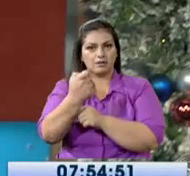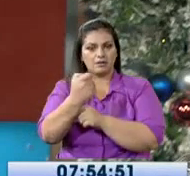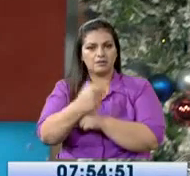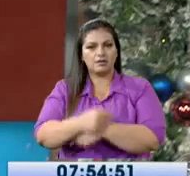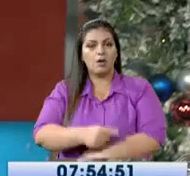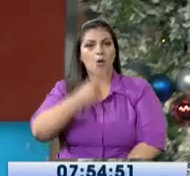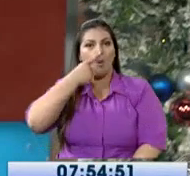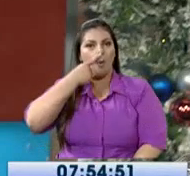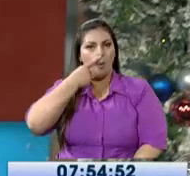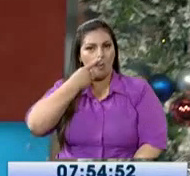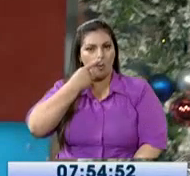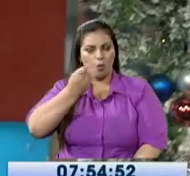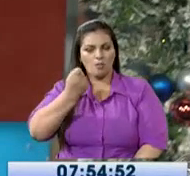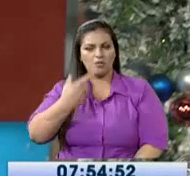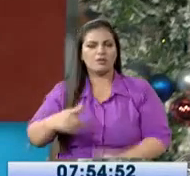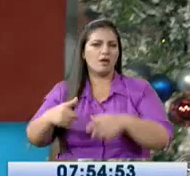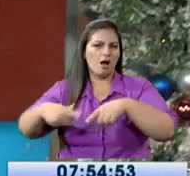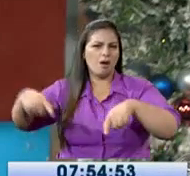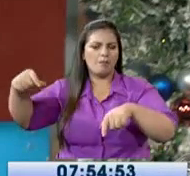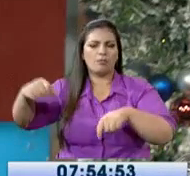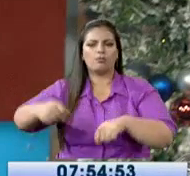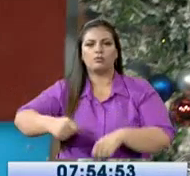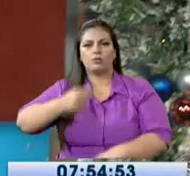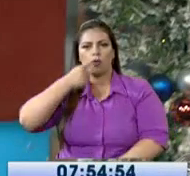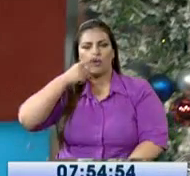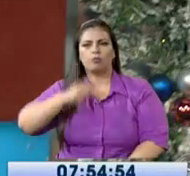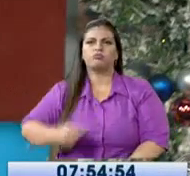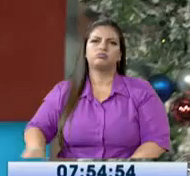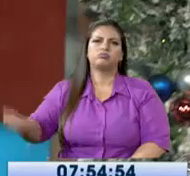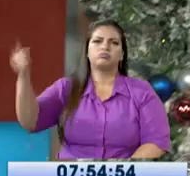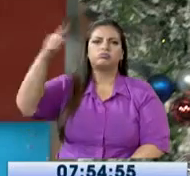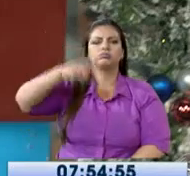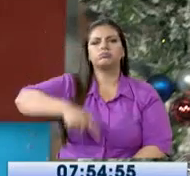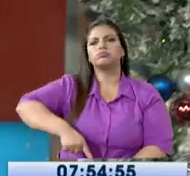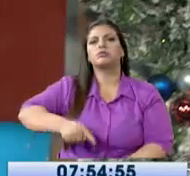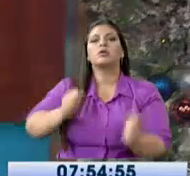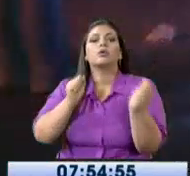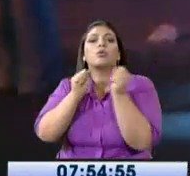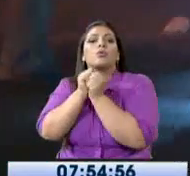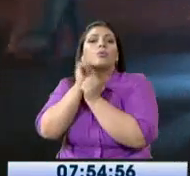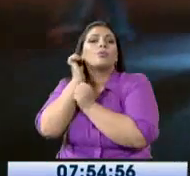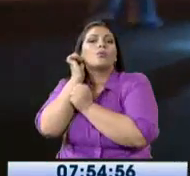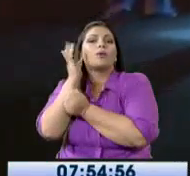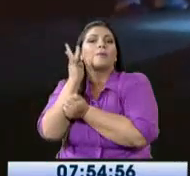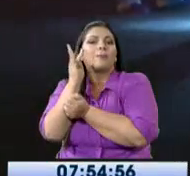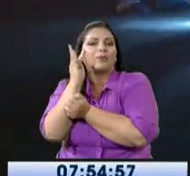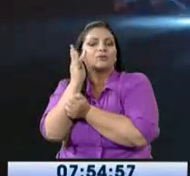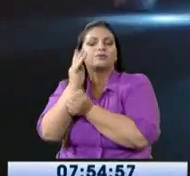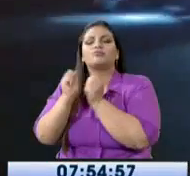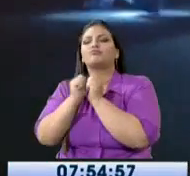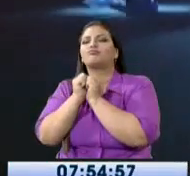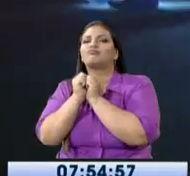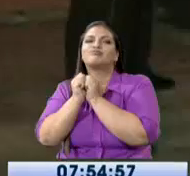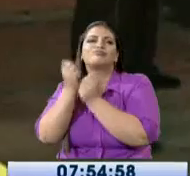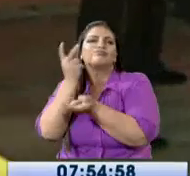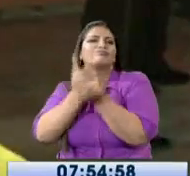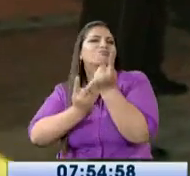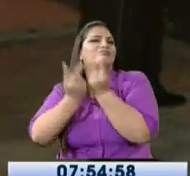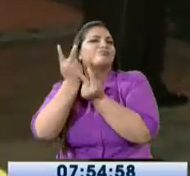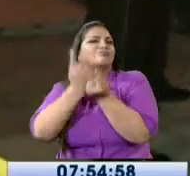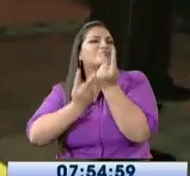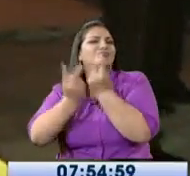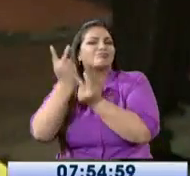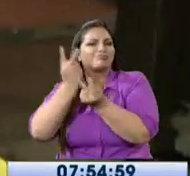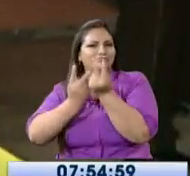especial el autor del asesinato del ciudadano japonés Tetsuo Hitom. El crimen, como ustedes